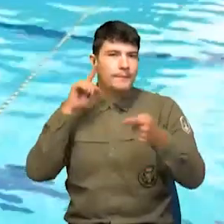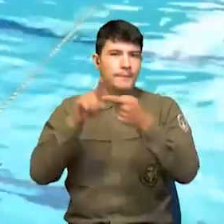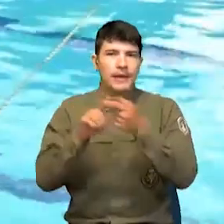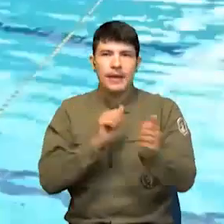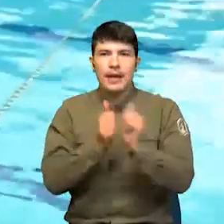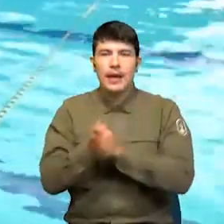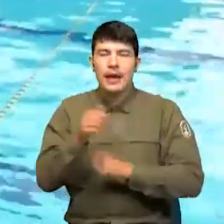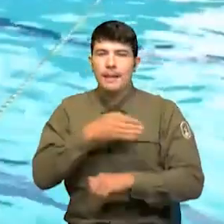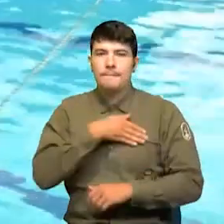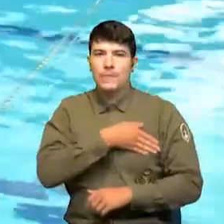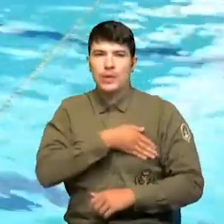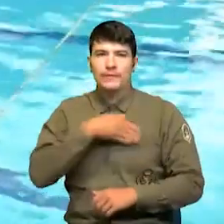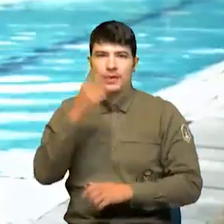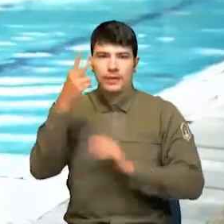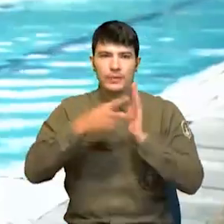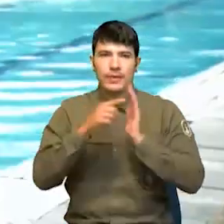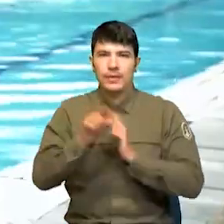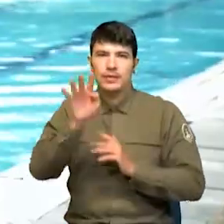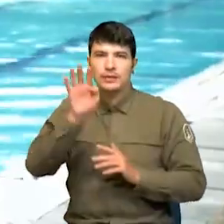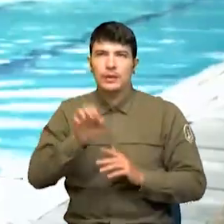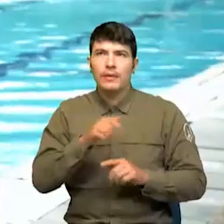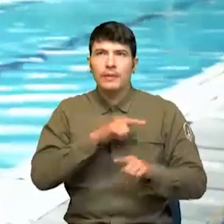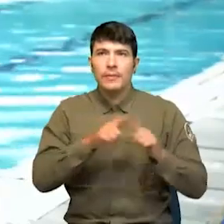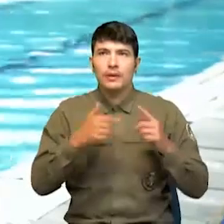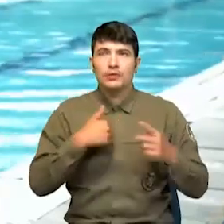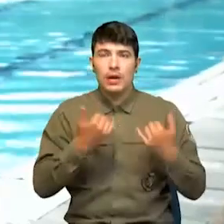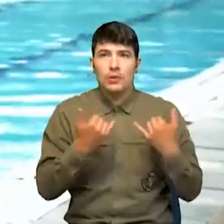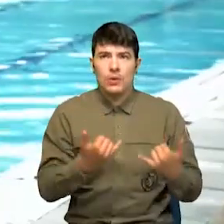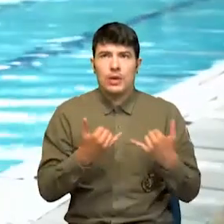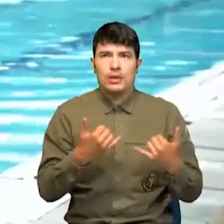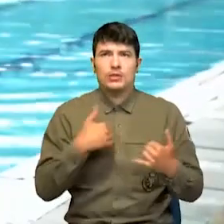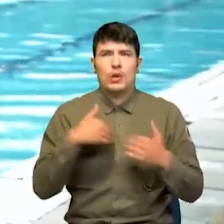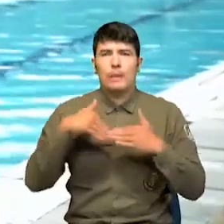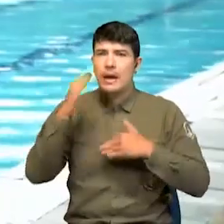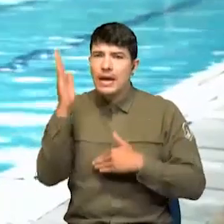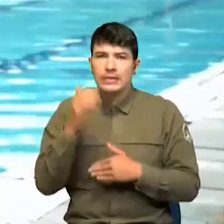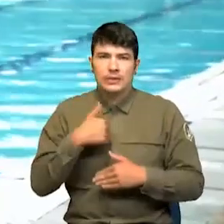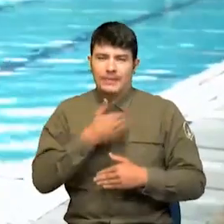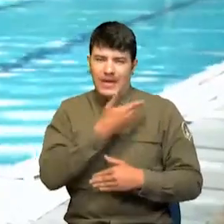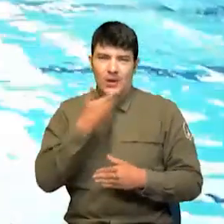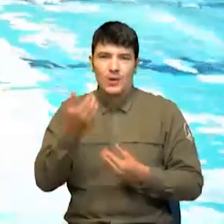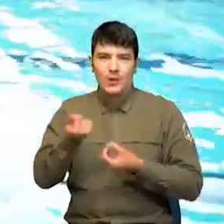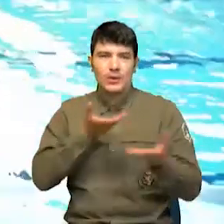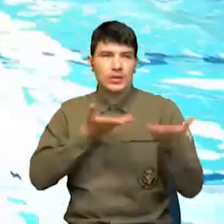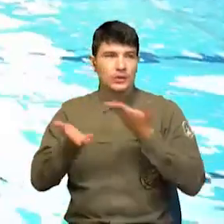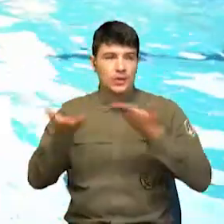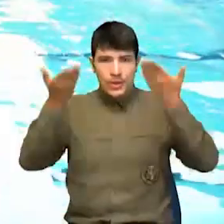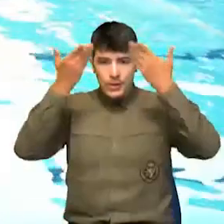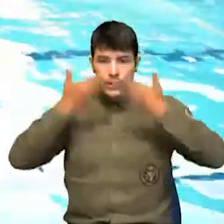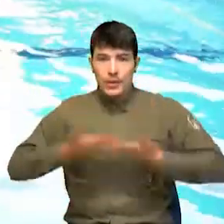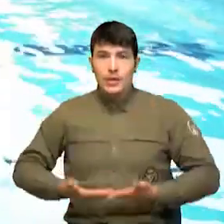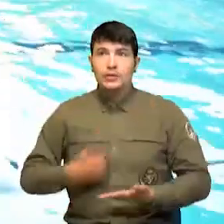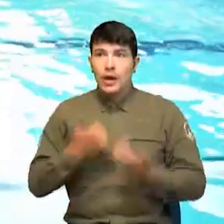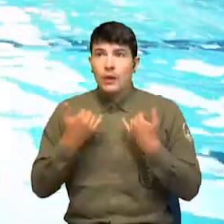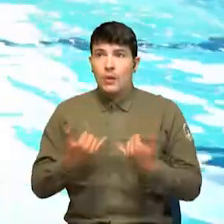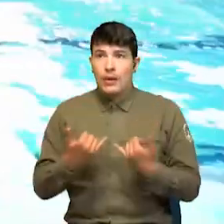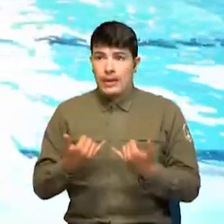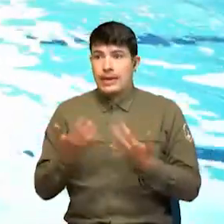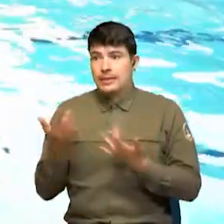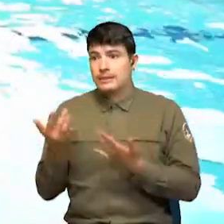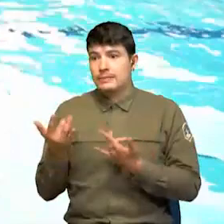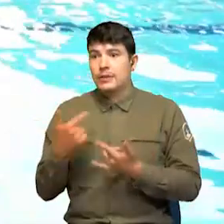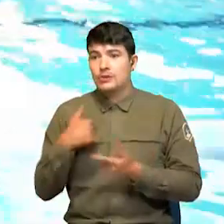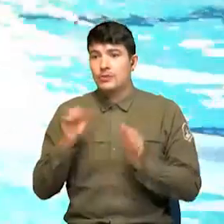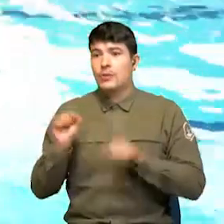Bolívar 2019. Pues estoy al mayor tope, sí, estoy en mi mayor condición física. Y pues espero ya, o sea,